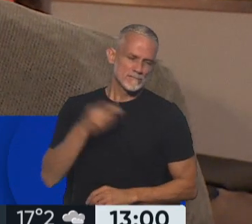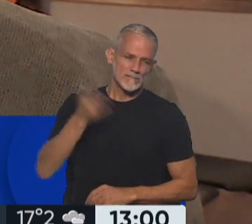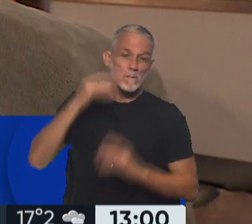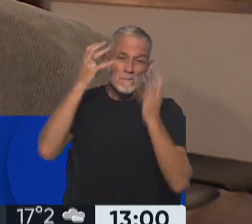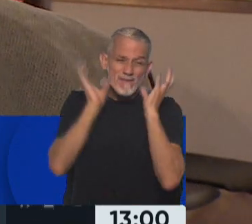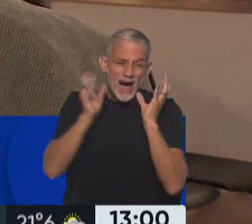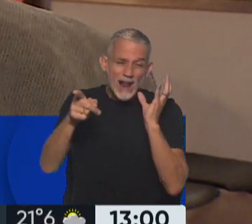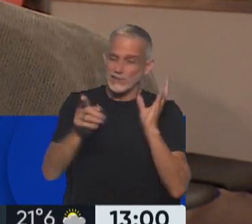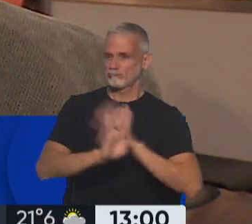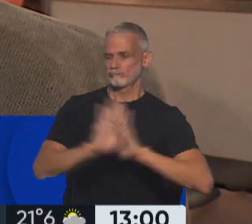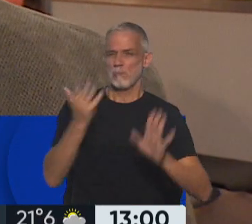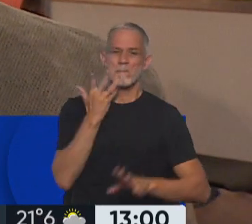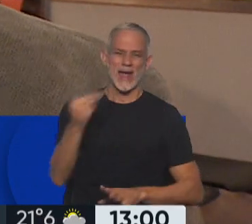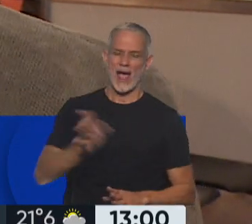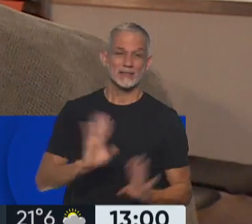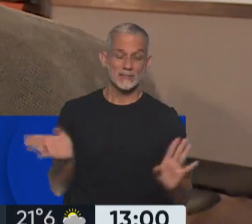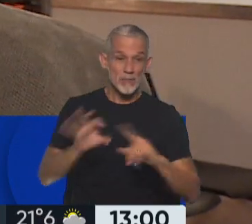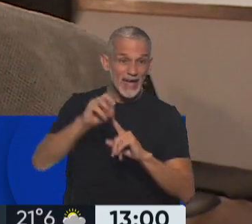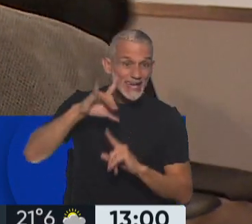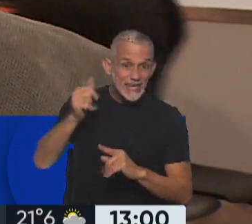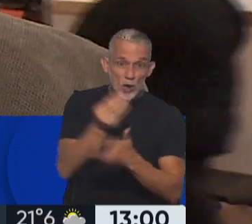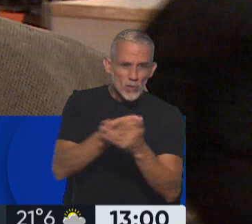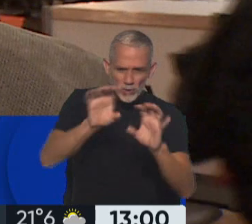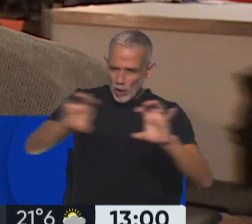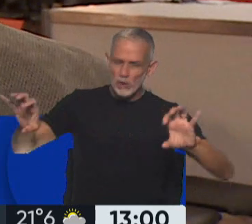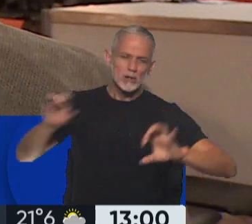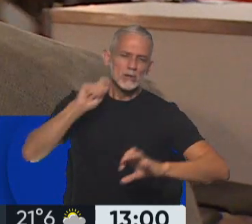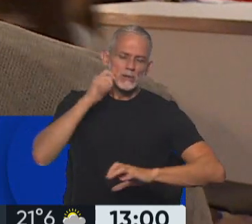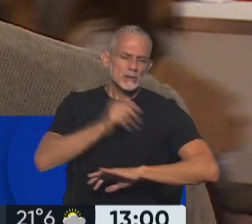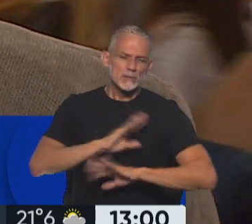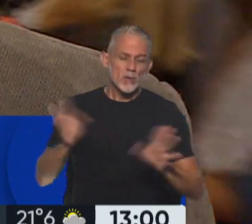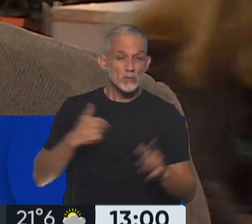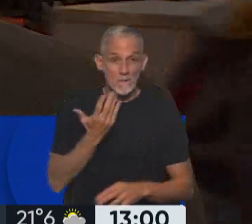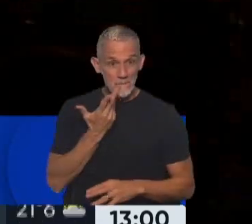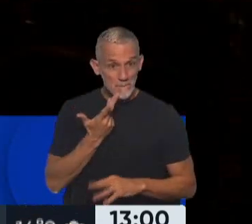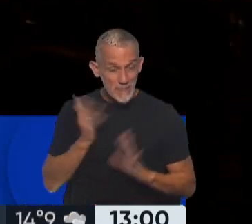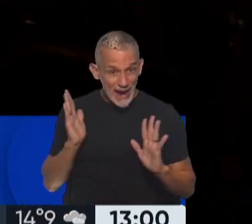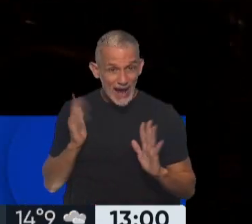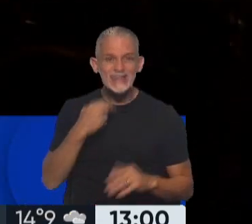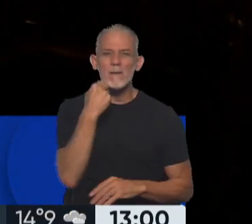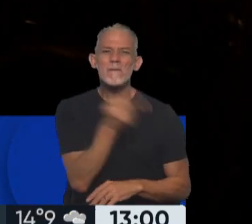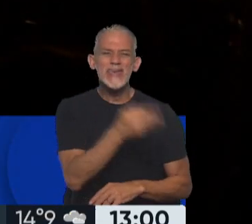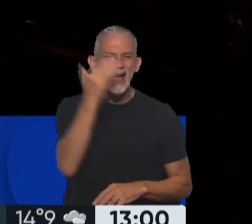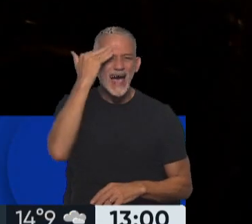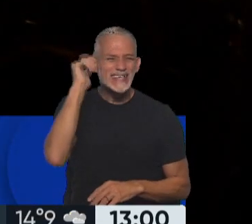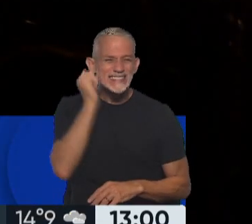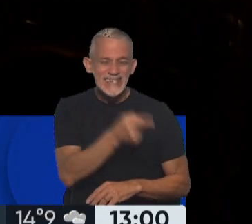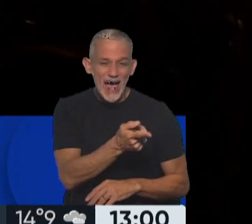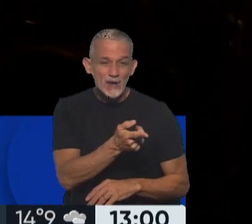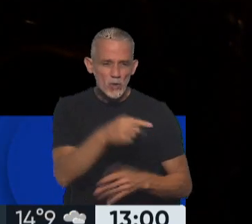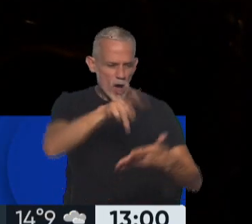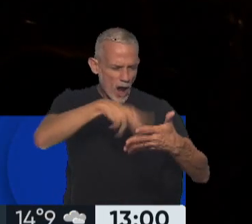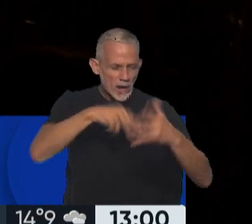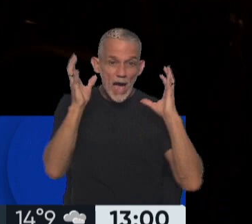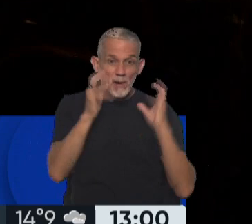Mafalda, de la obra de Kino, me parece que es maravilloso. Y me encanta, por ejemplo, que mi hija de 15 años lea